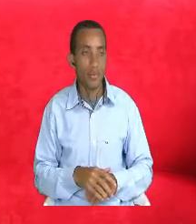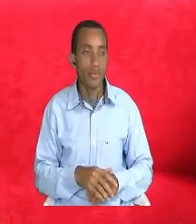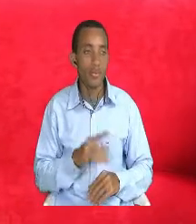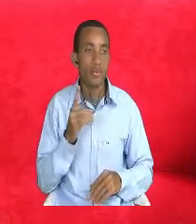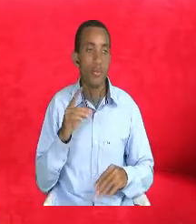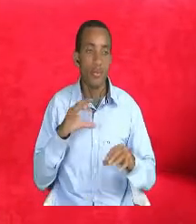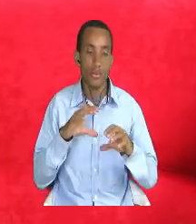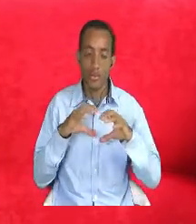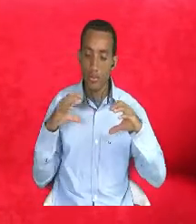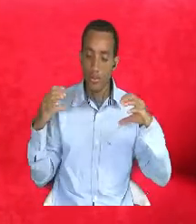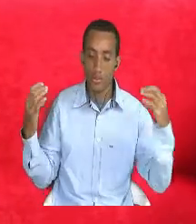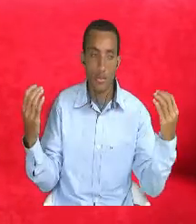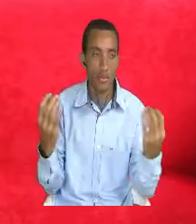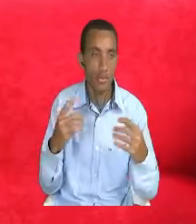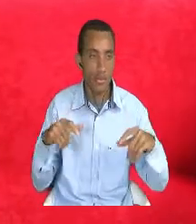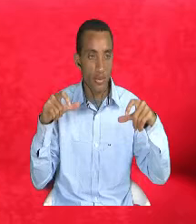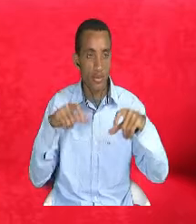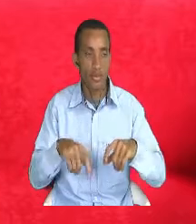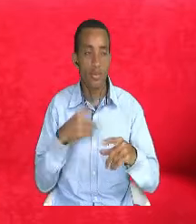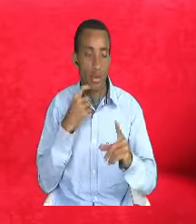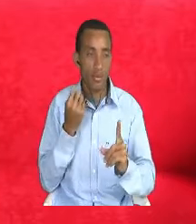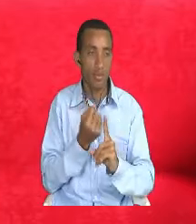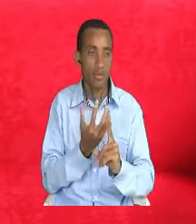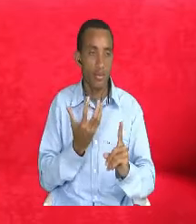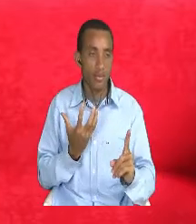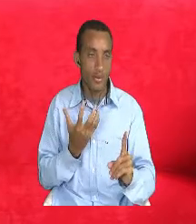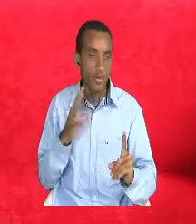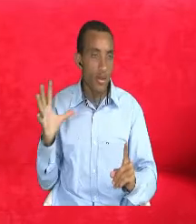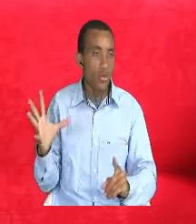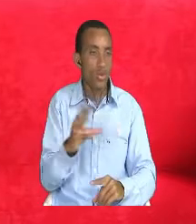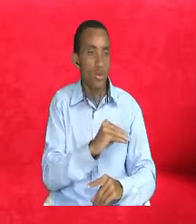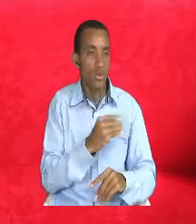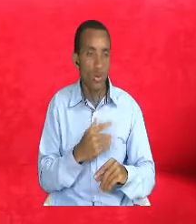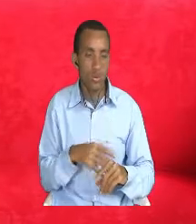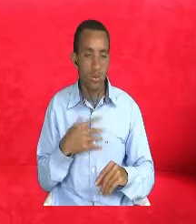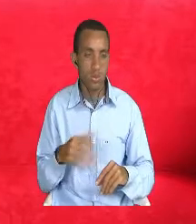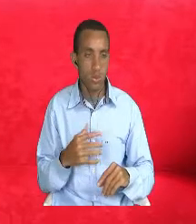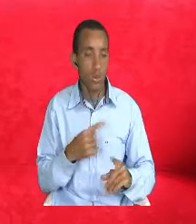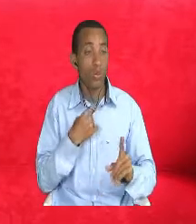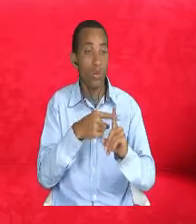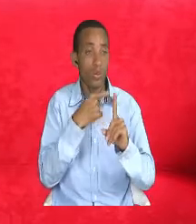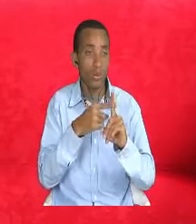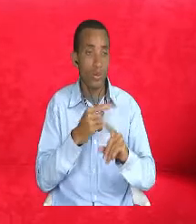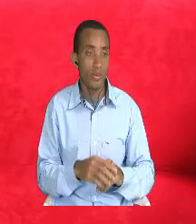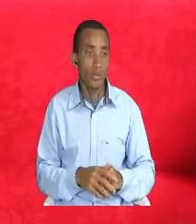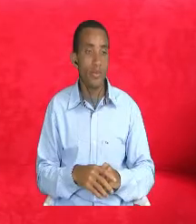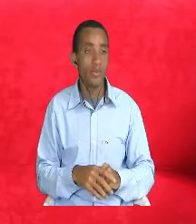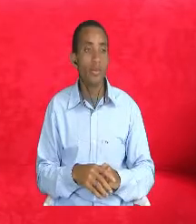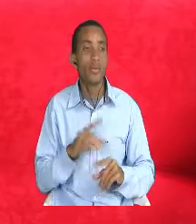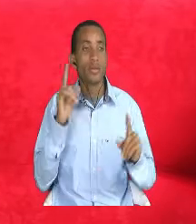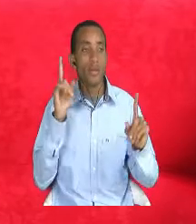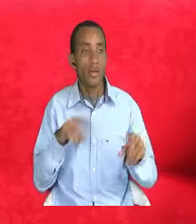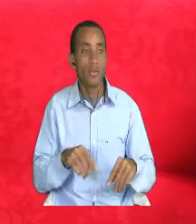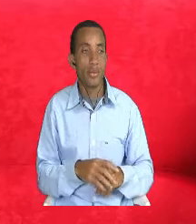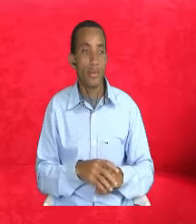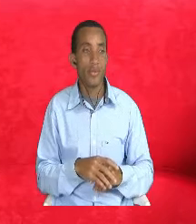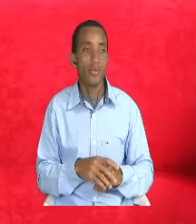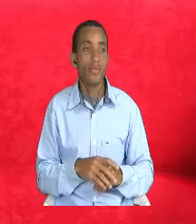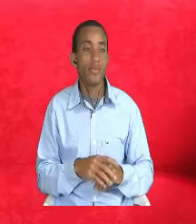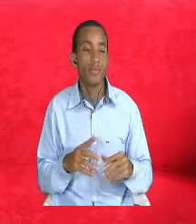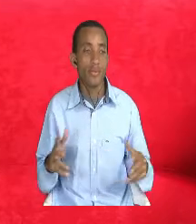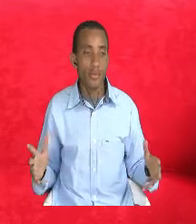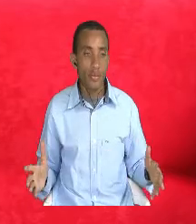que el impacto sobre los niños y los jóvenes de Barranca Bermeja fuera muy positivo. A esto hay que sumarle que también está la implementación